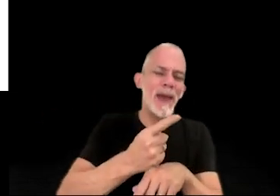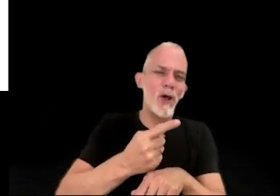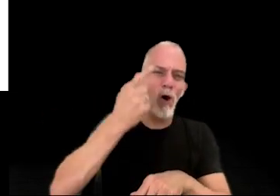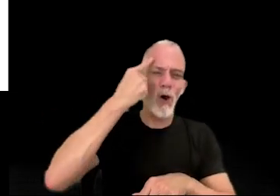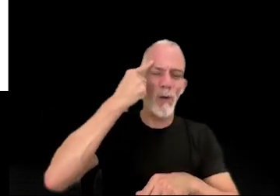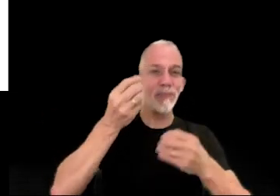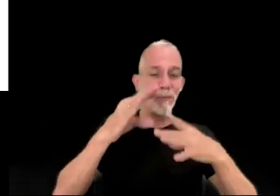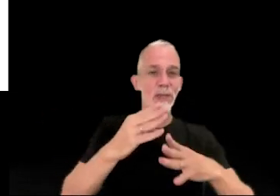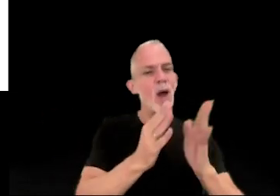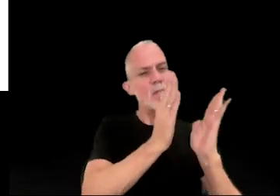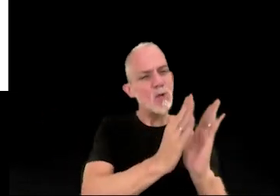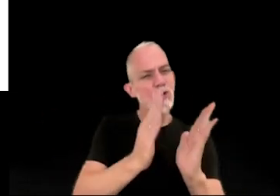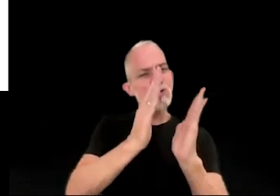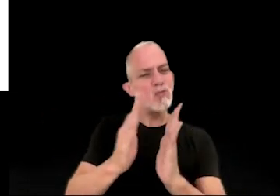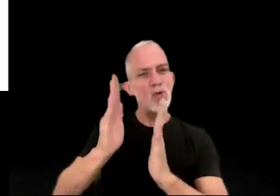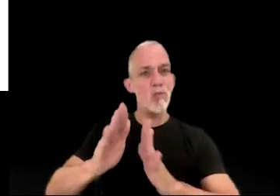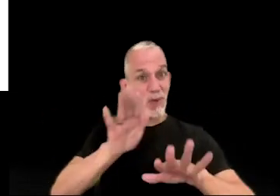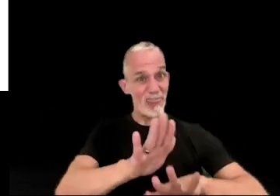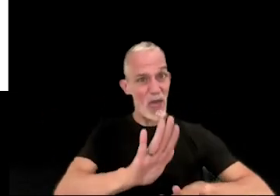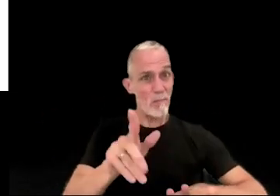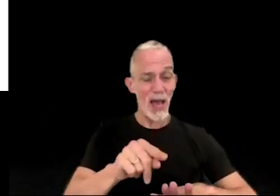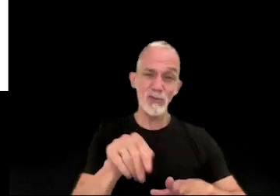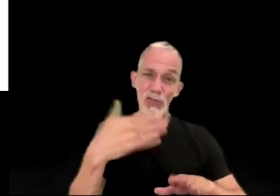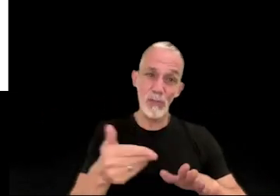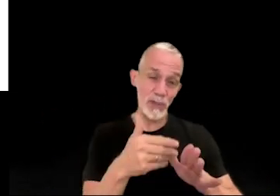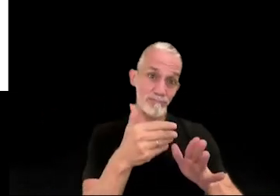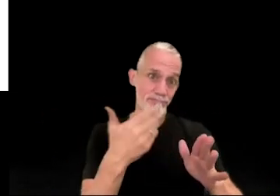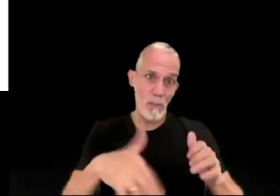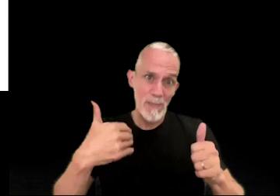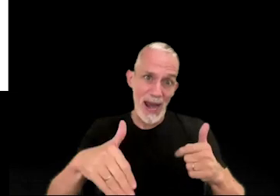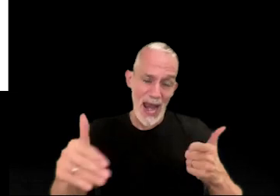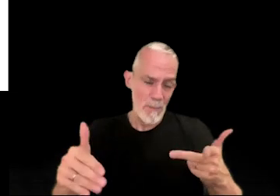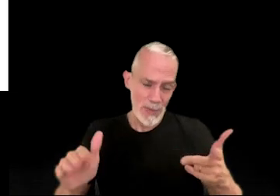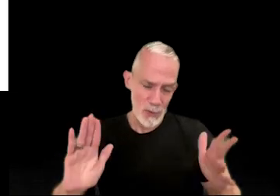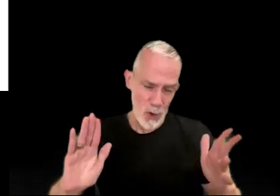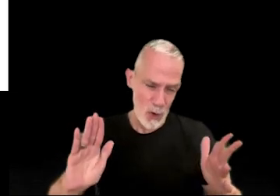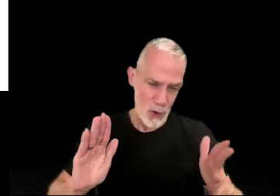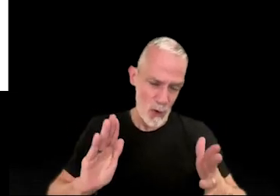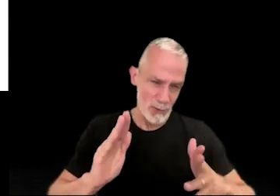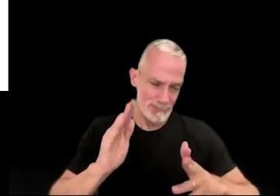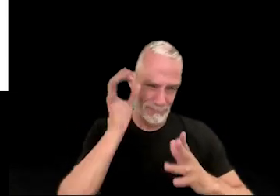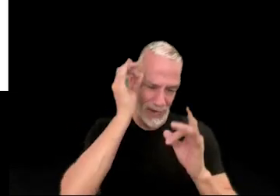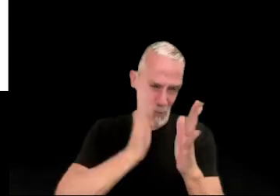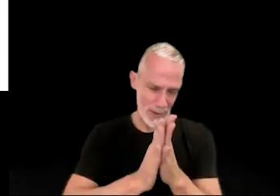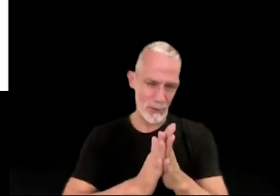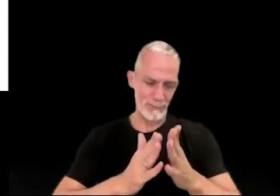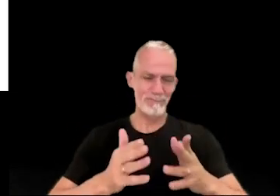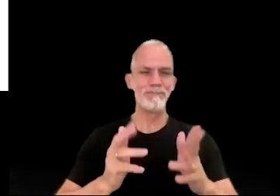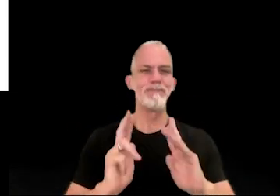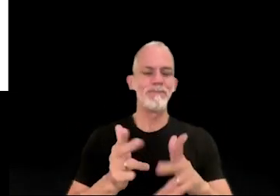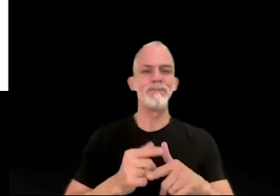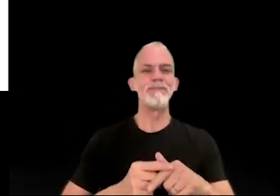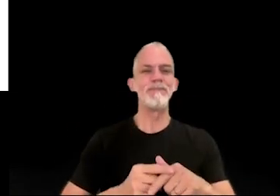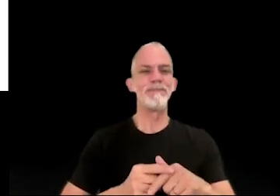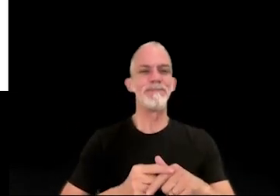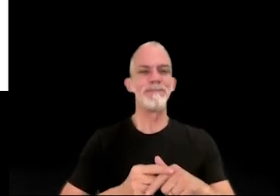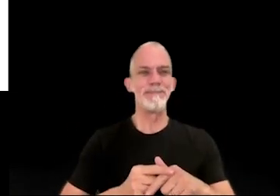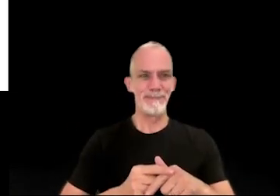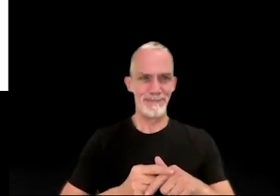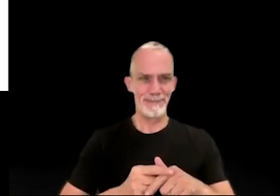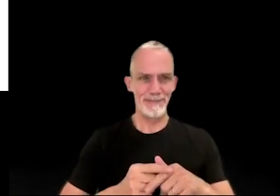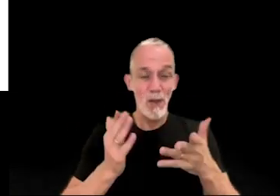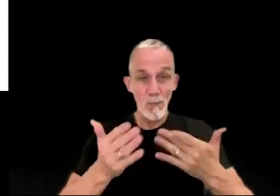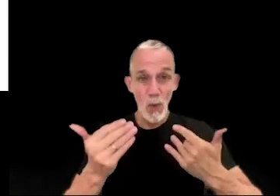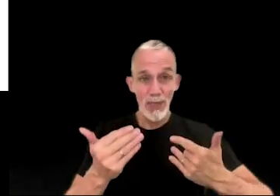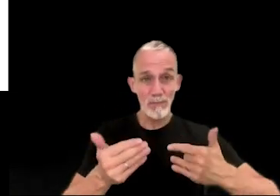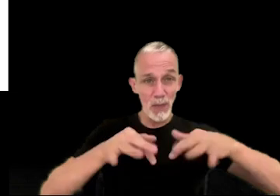iba más despacio, quizás me aceleré un poquito sobre el transcurso de la charla. Se pueden presentar